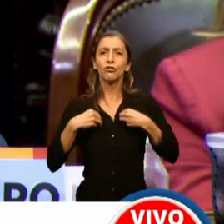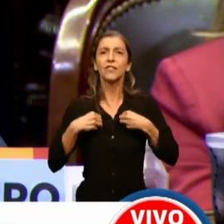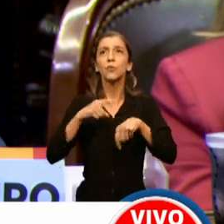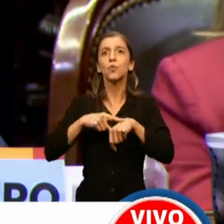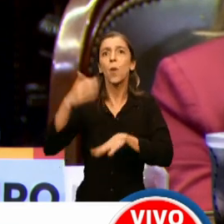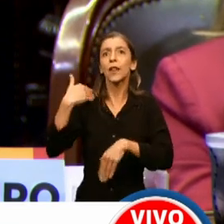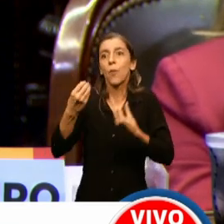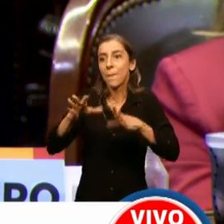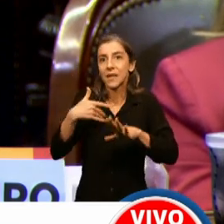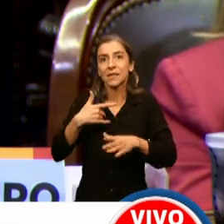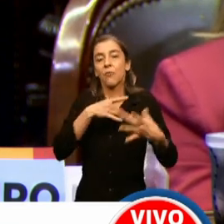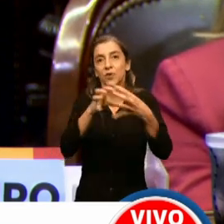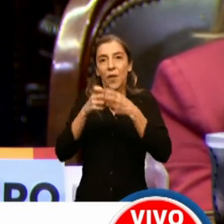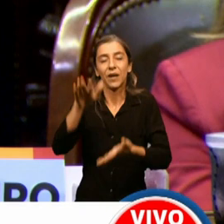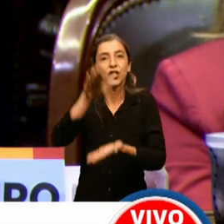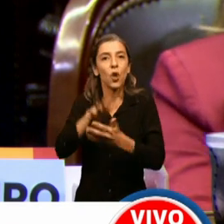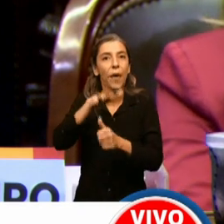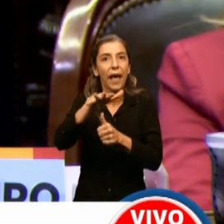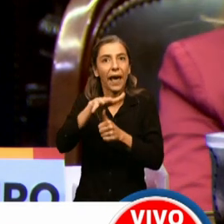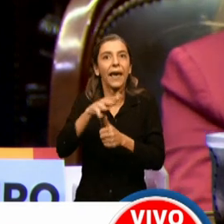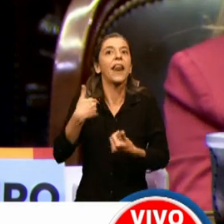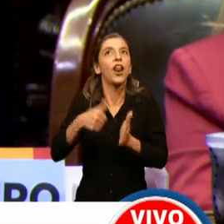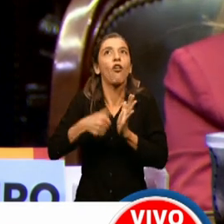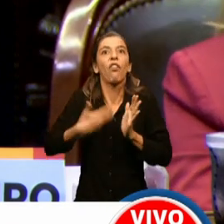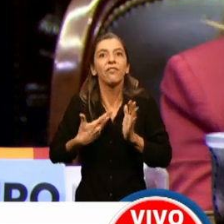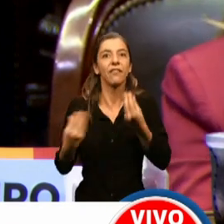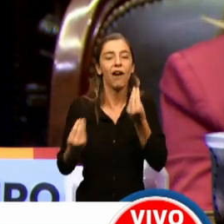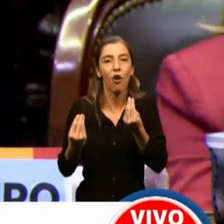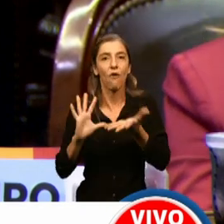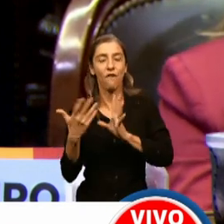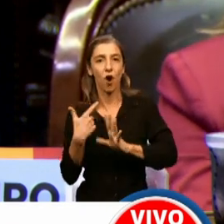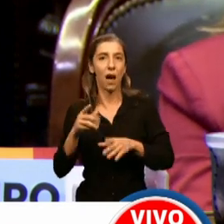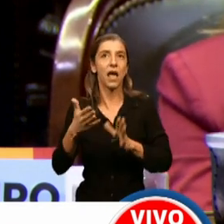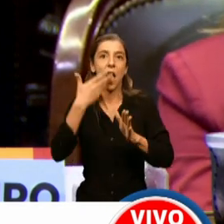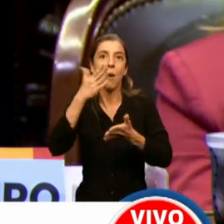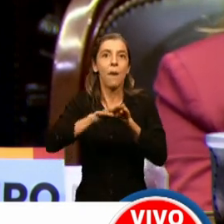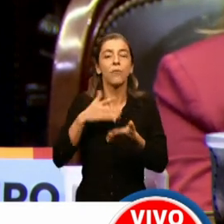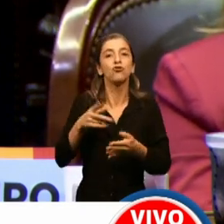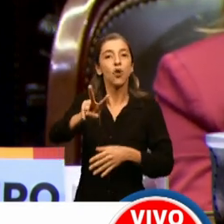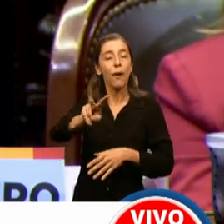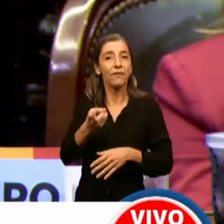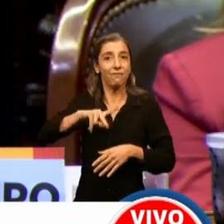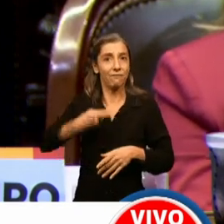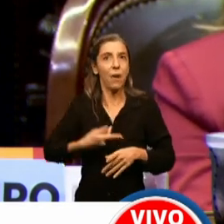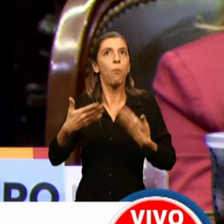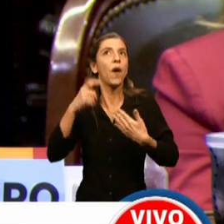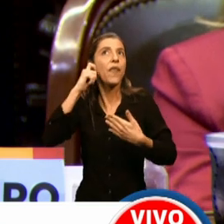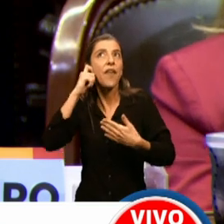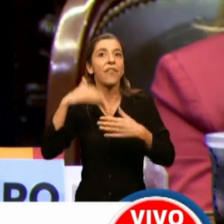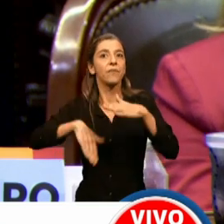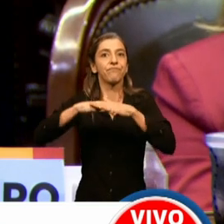de género decíamos que la expectativa de vida de nuestras compañeras travestis trans de 35 años pasaron